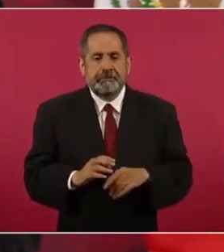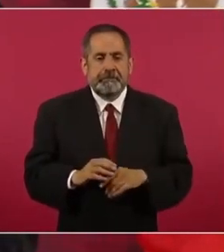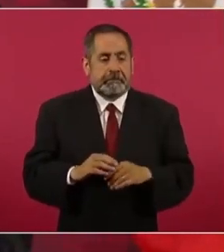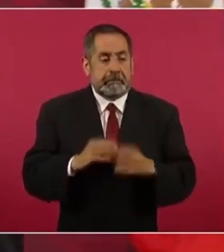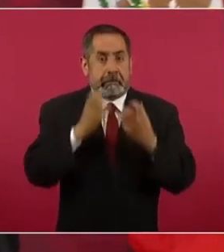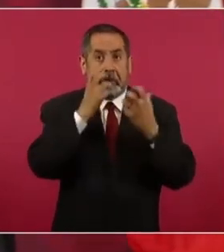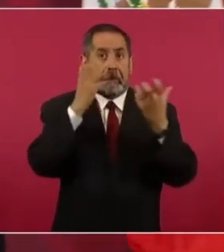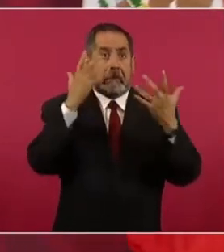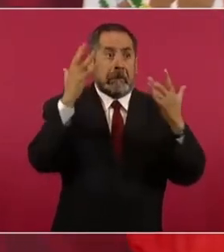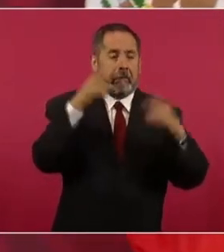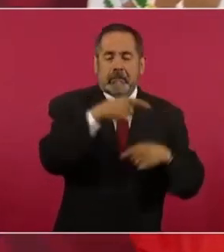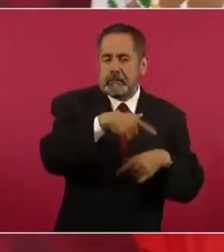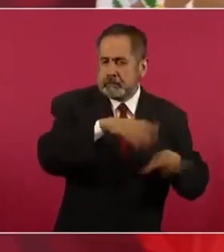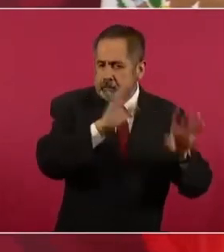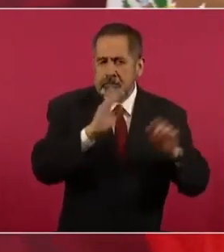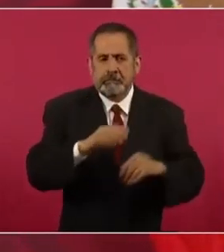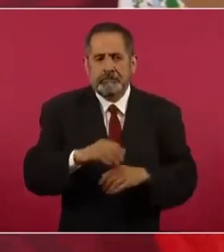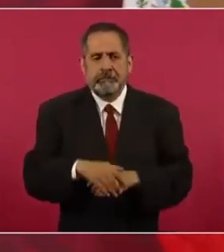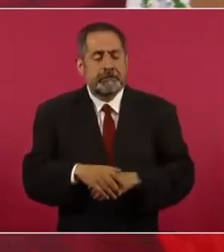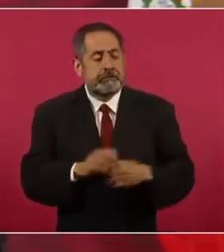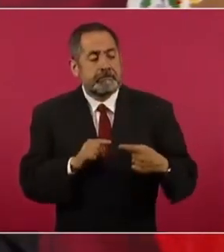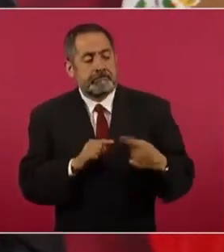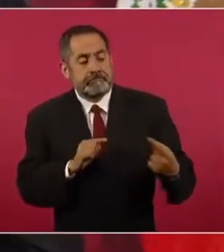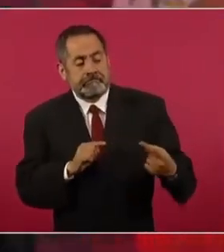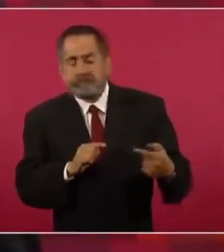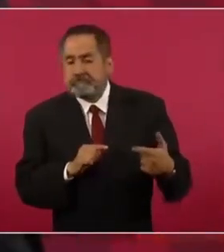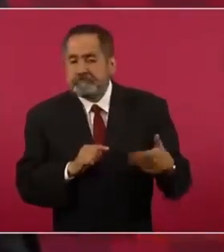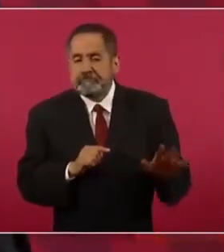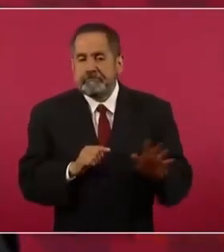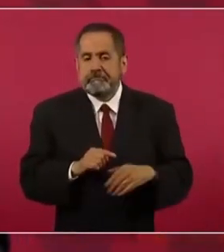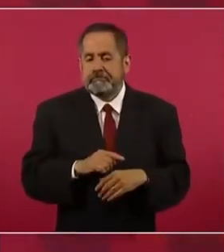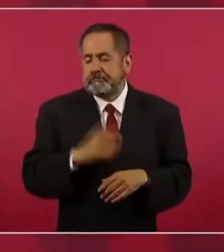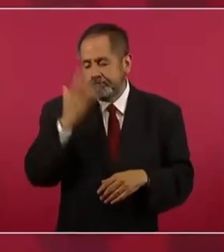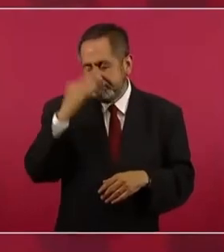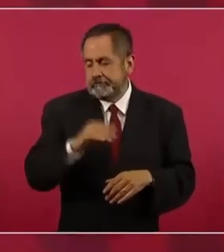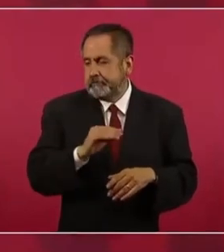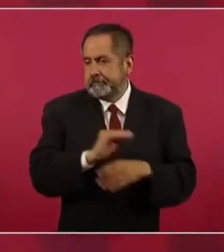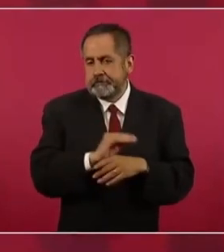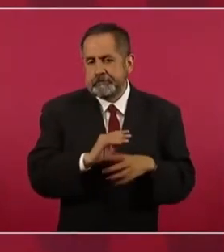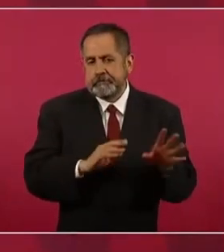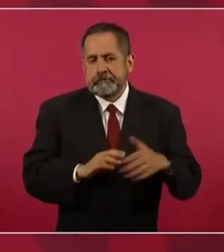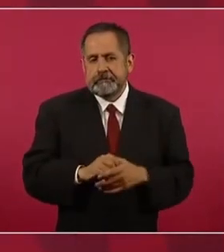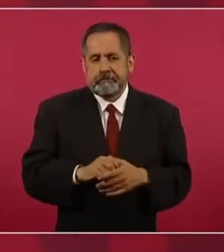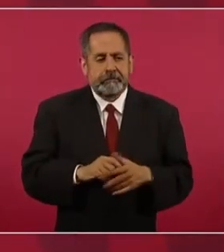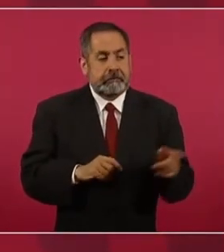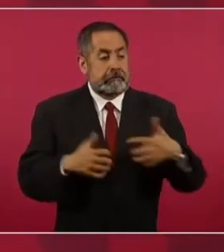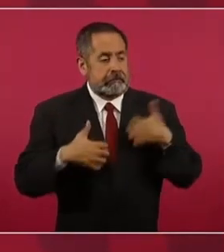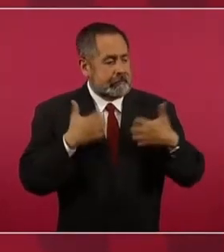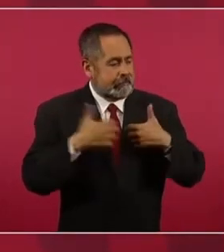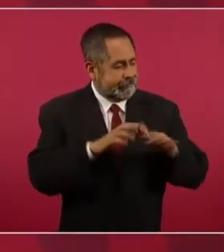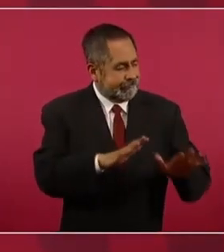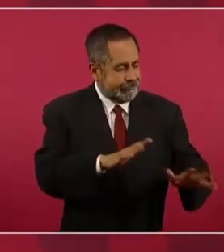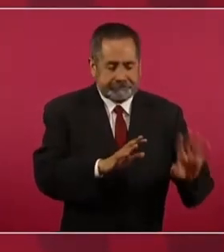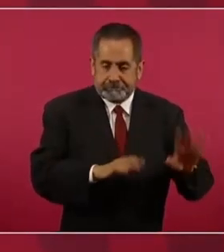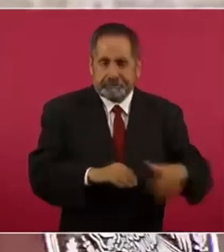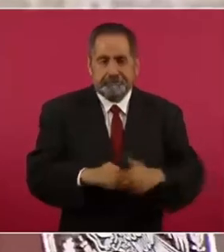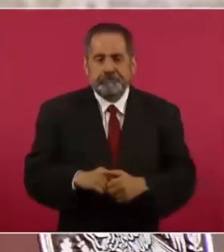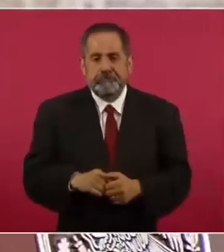a nuestros adversarios, pero como ya no se enojan tanto,